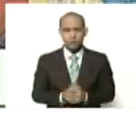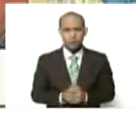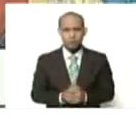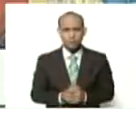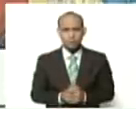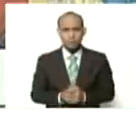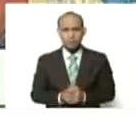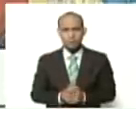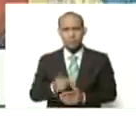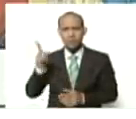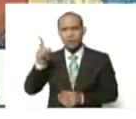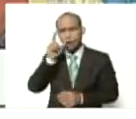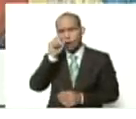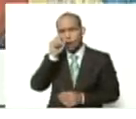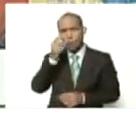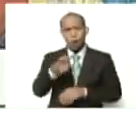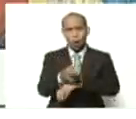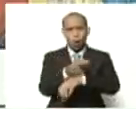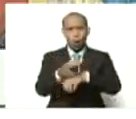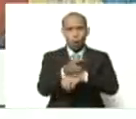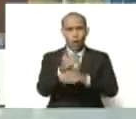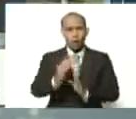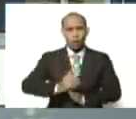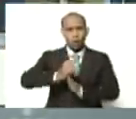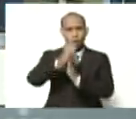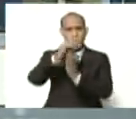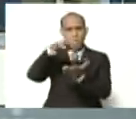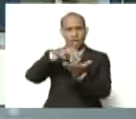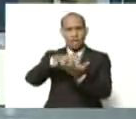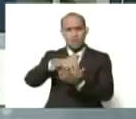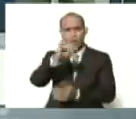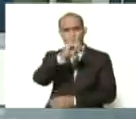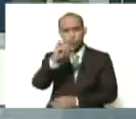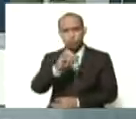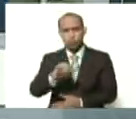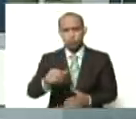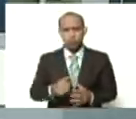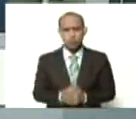Allá está Omar Prieto, gobernador y líder del estado Zulia.